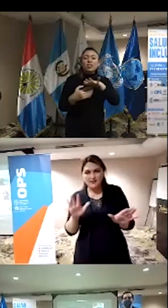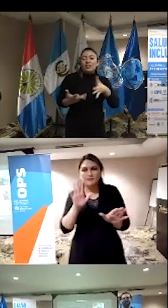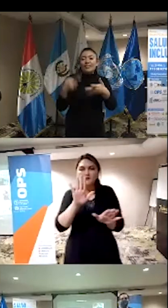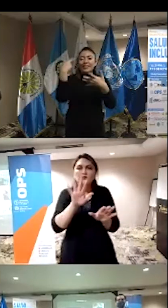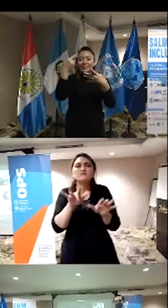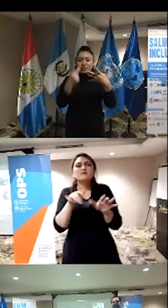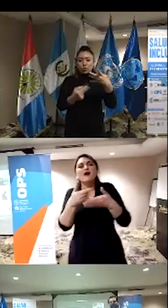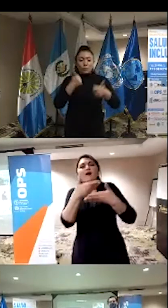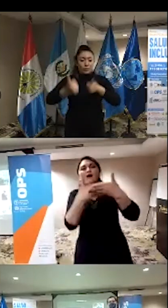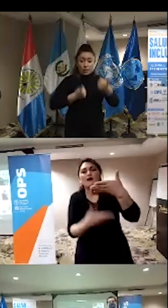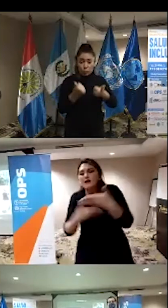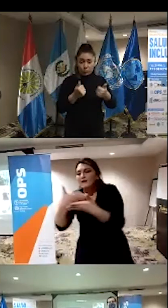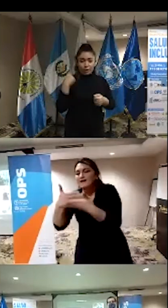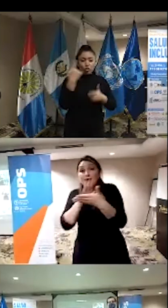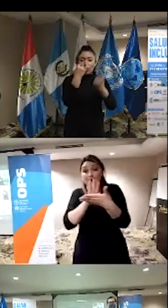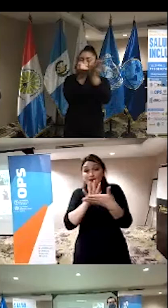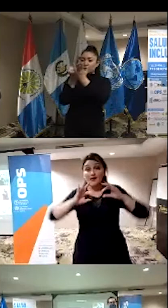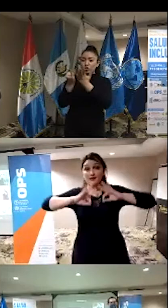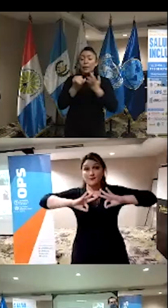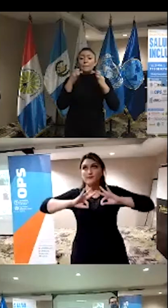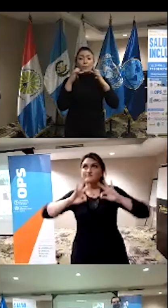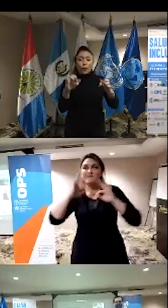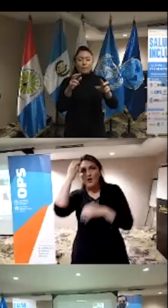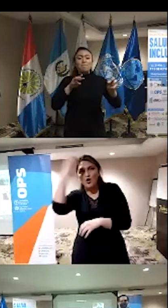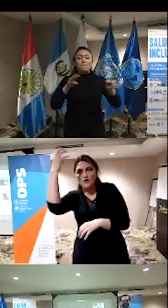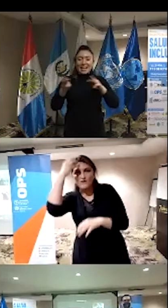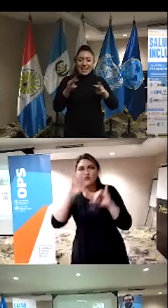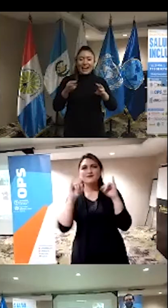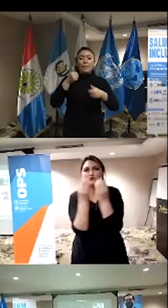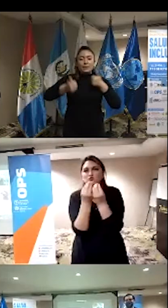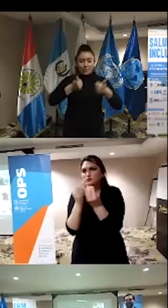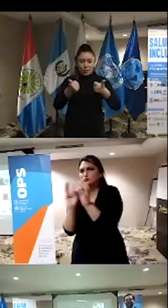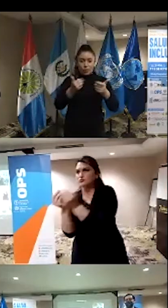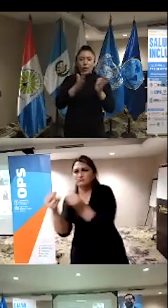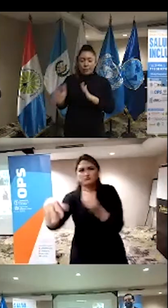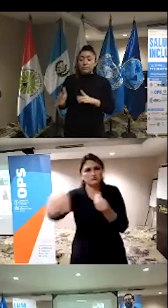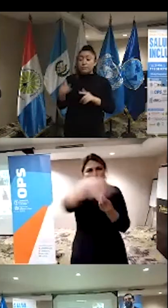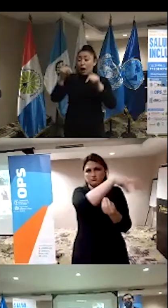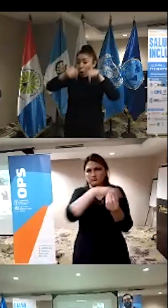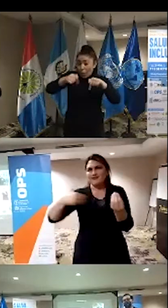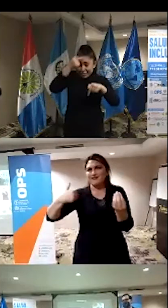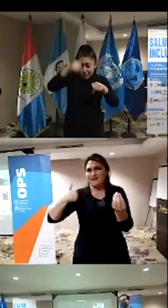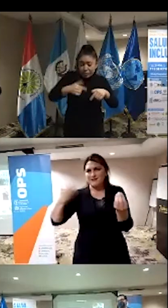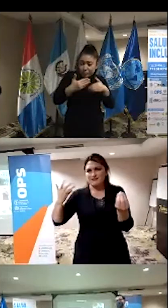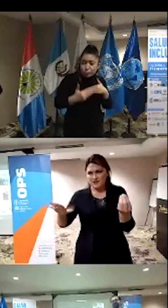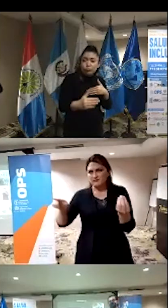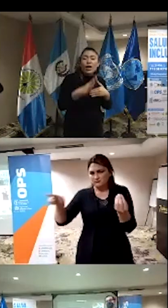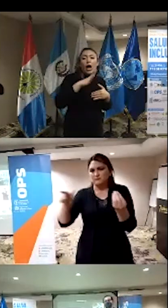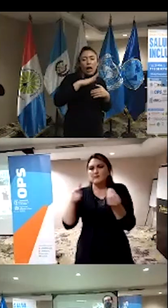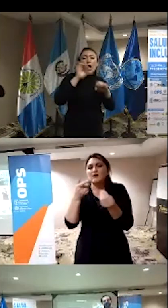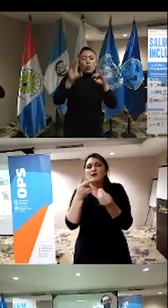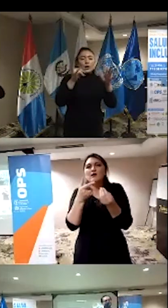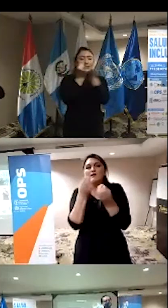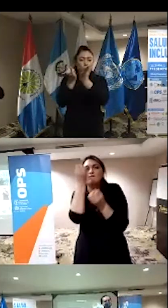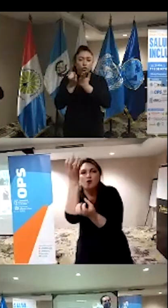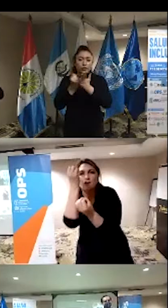que eso todas las instituciones públicas manejan registros administrativos. Sin embargo, al día de hoy hay algunas instituciones que aún